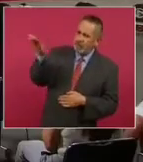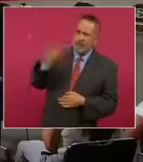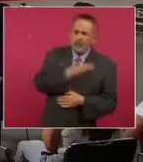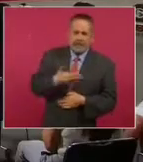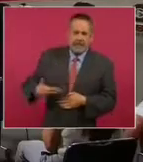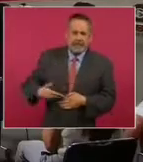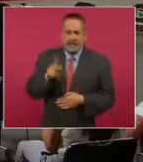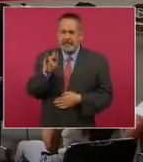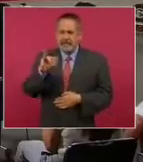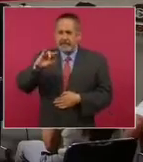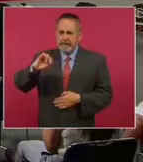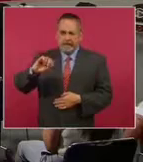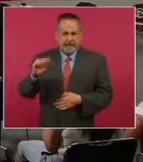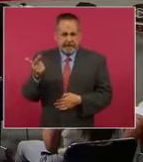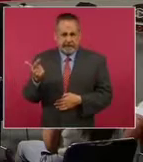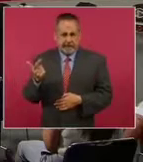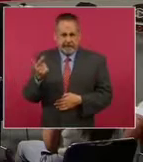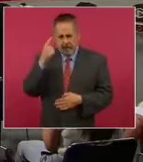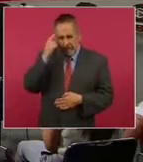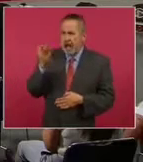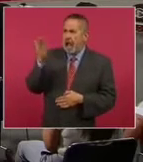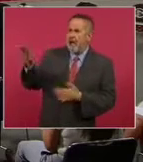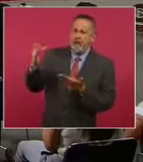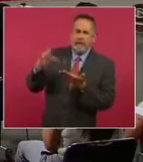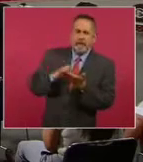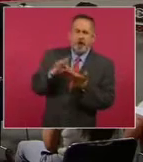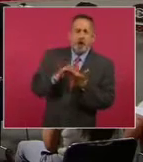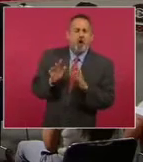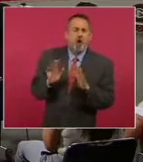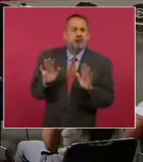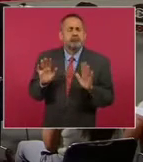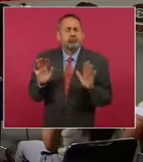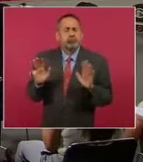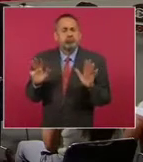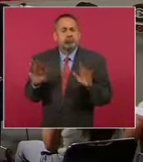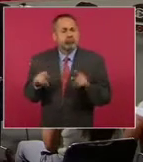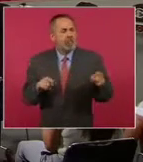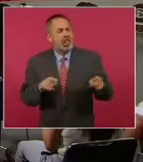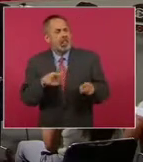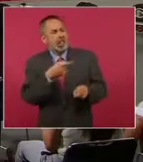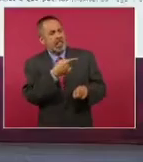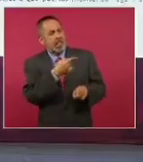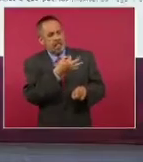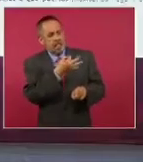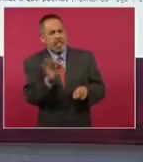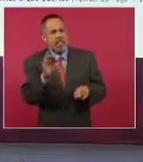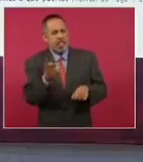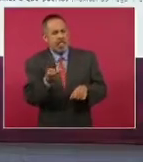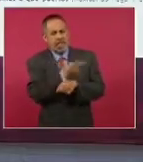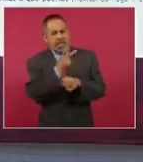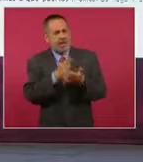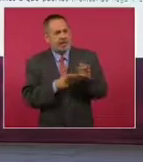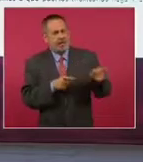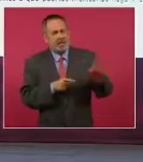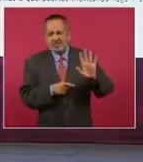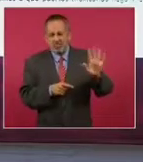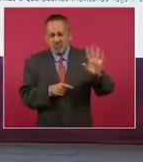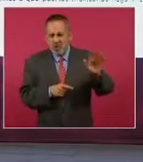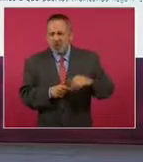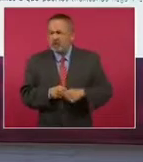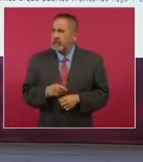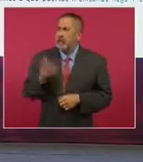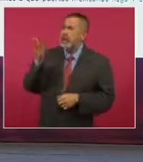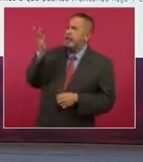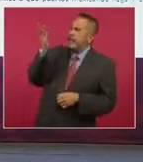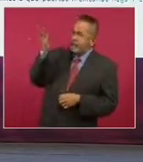Jinping, no para pedirle apoyo ante estos groseros amagos, sino para